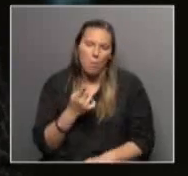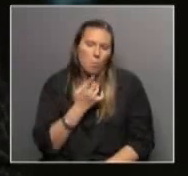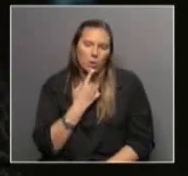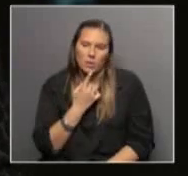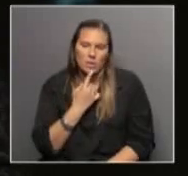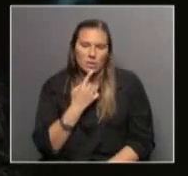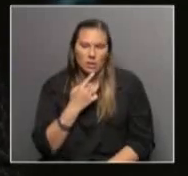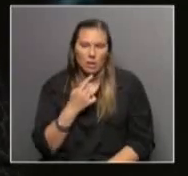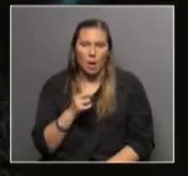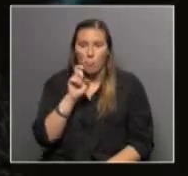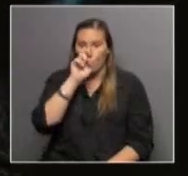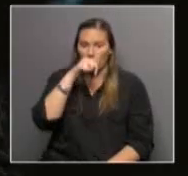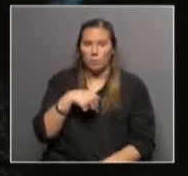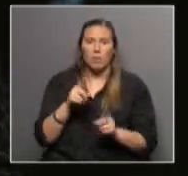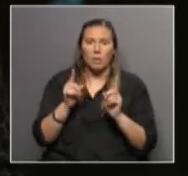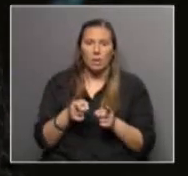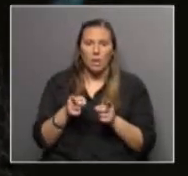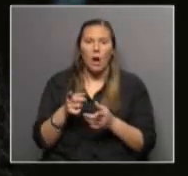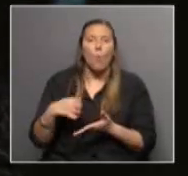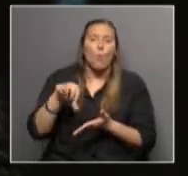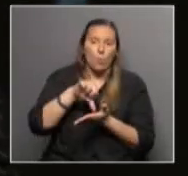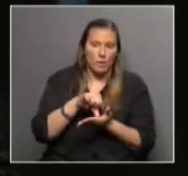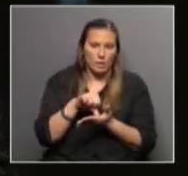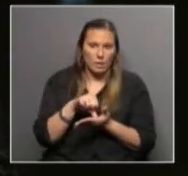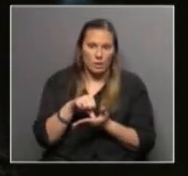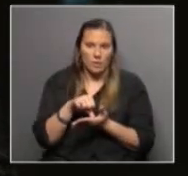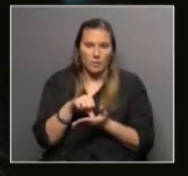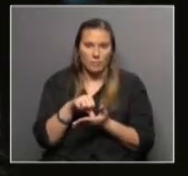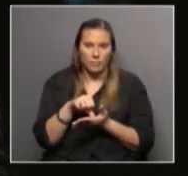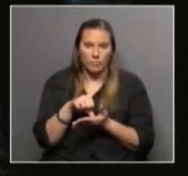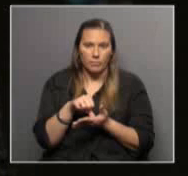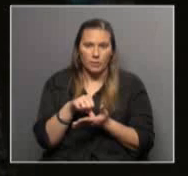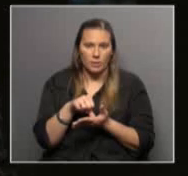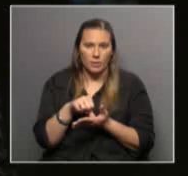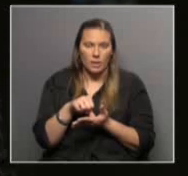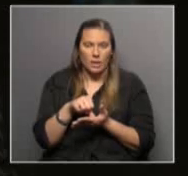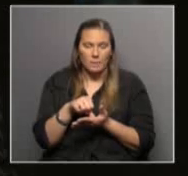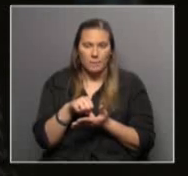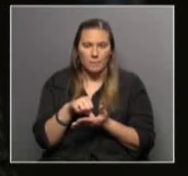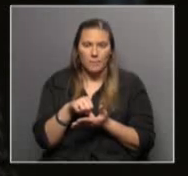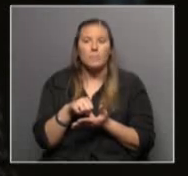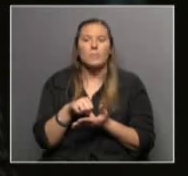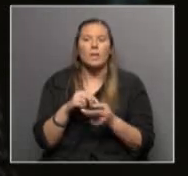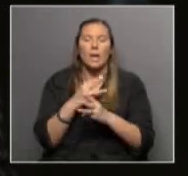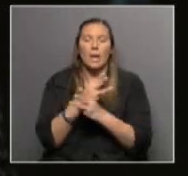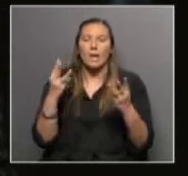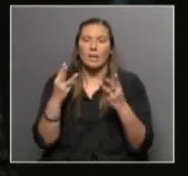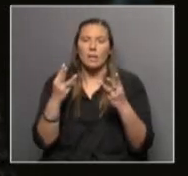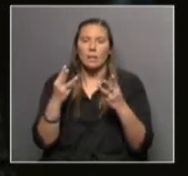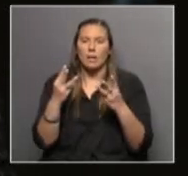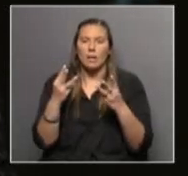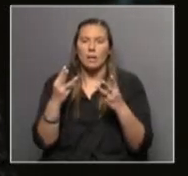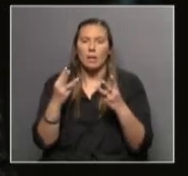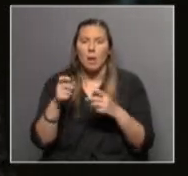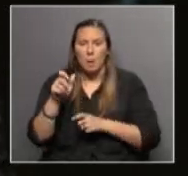una red eminentemente montevideana eminentemente urbana eminentemente ya tiene una una en general suele